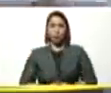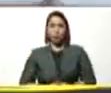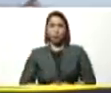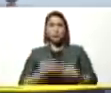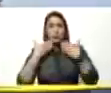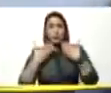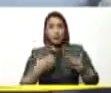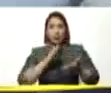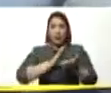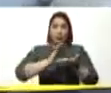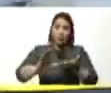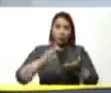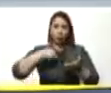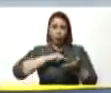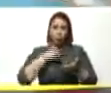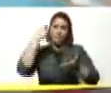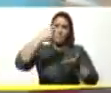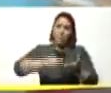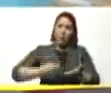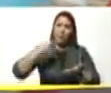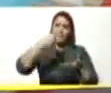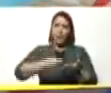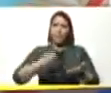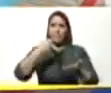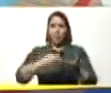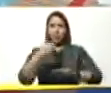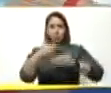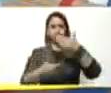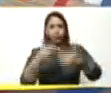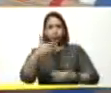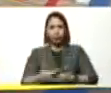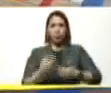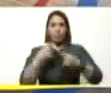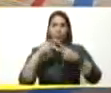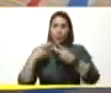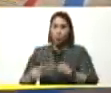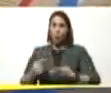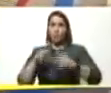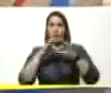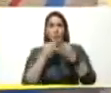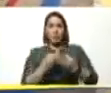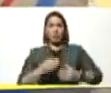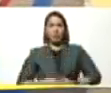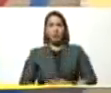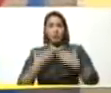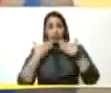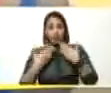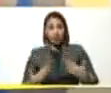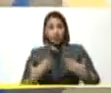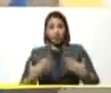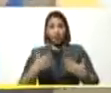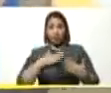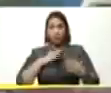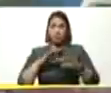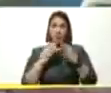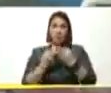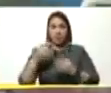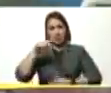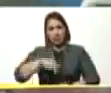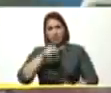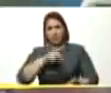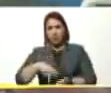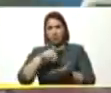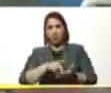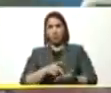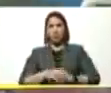a un crédito hipotecario que nosotros vamos a pagar para seguir beneficiando a otras familias. Bueno, agradecido, mi familia acá presente.